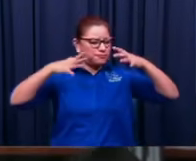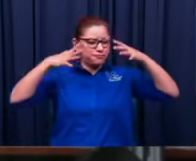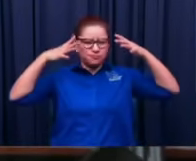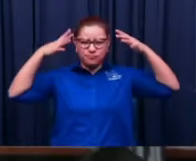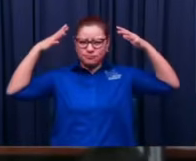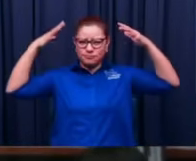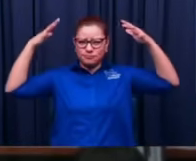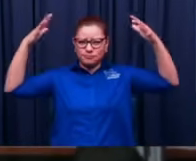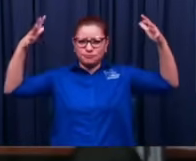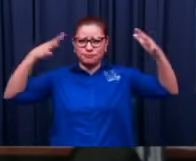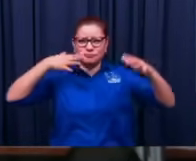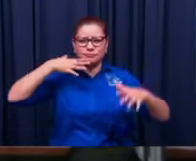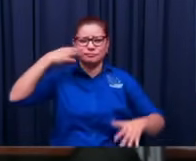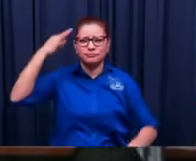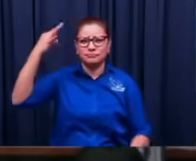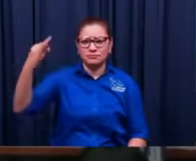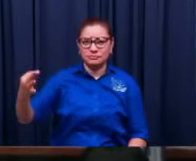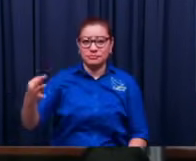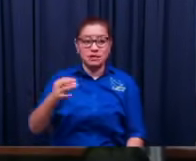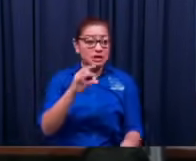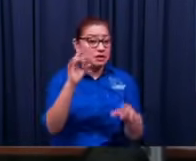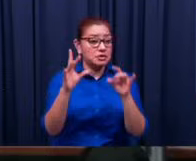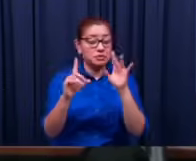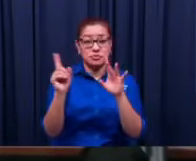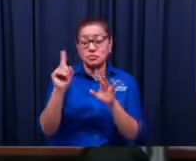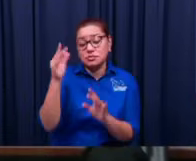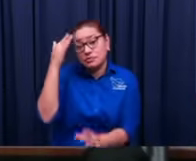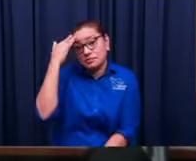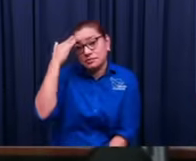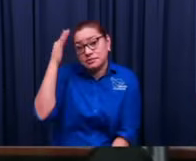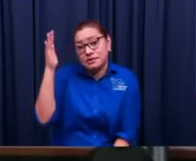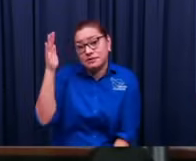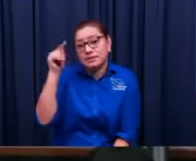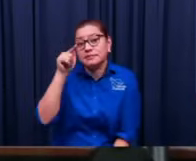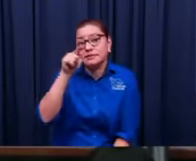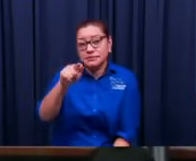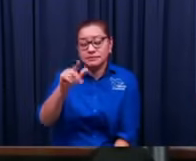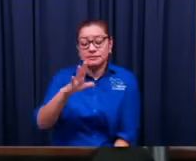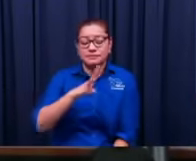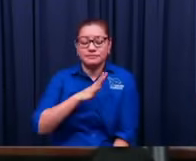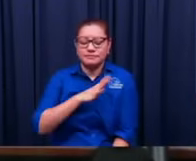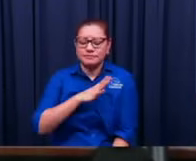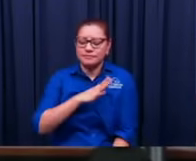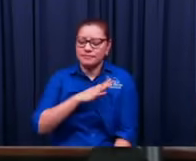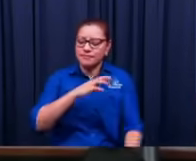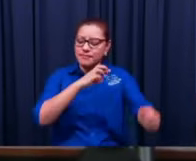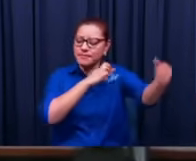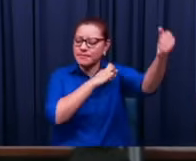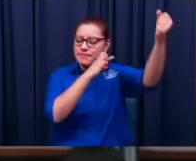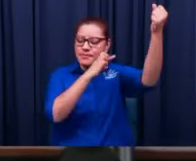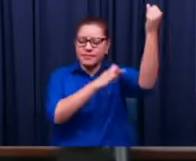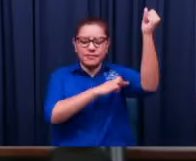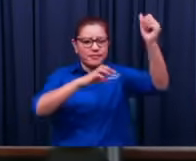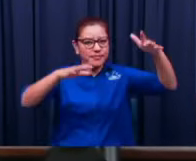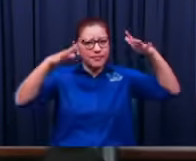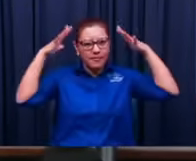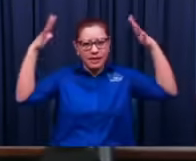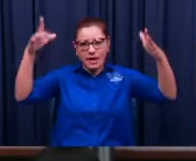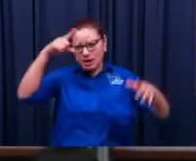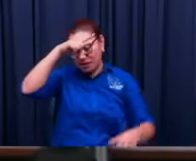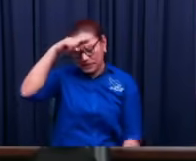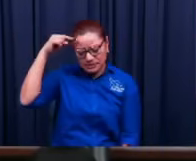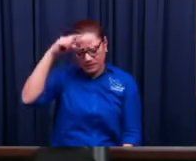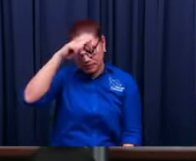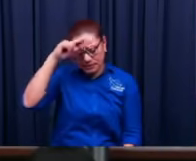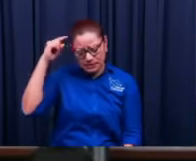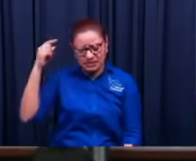Sinceramente, muchos no la han descubierto, pero usted tiene una influencia tremenda, aún en su trabajo, en donde lo molestan